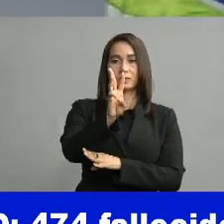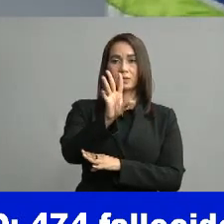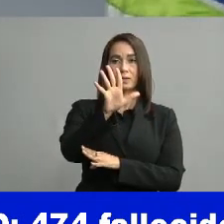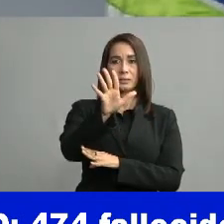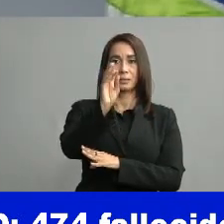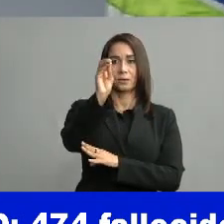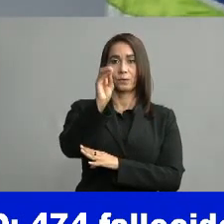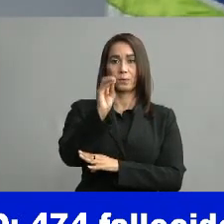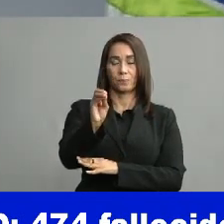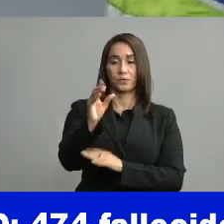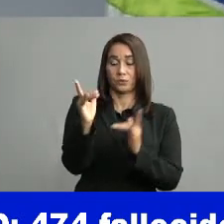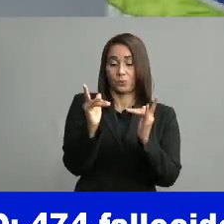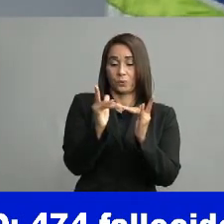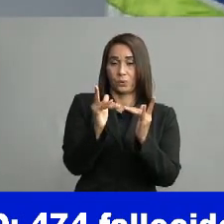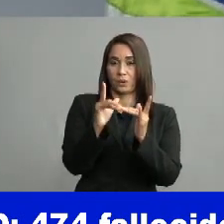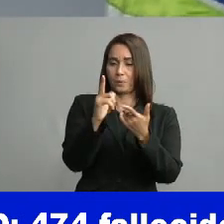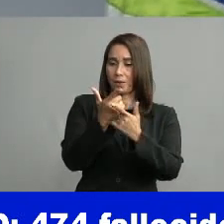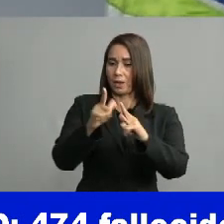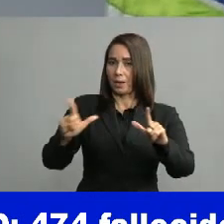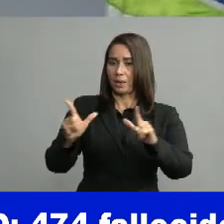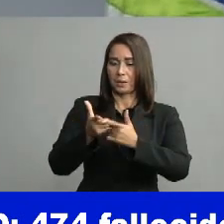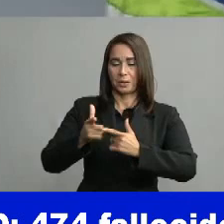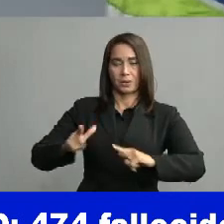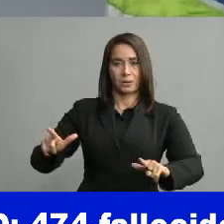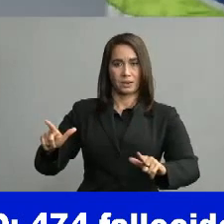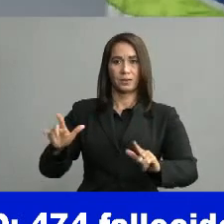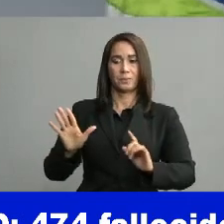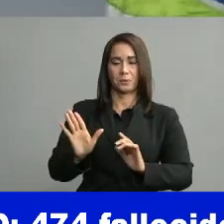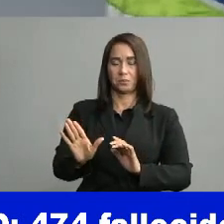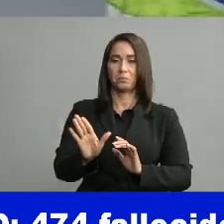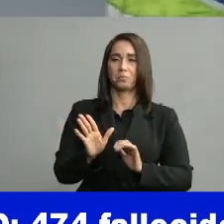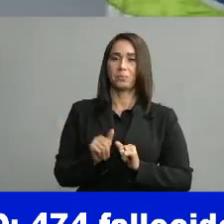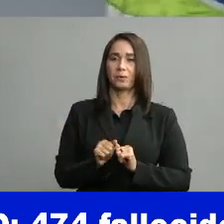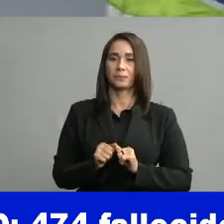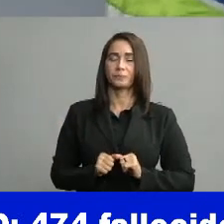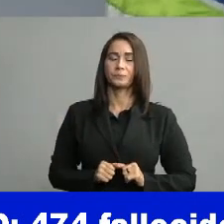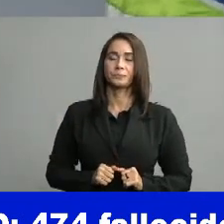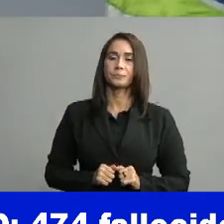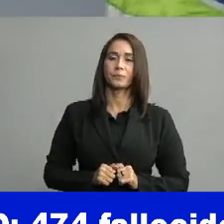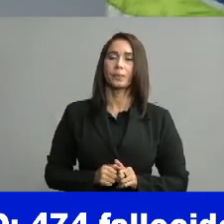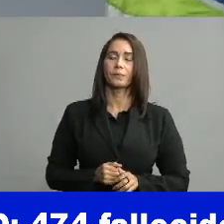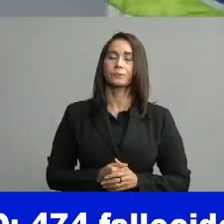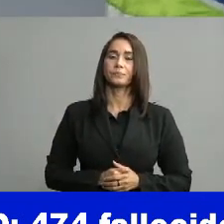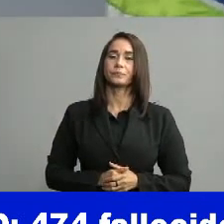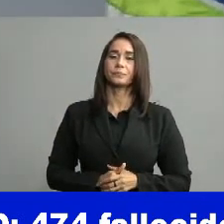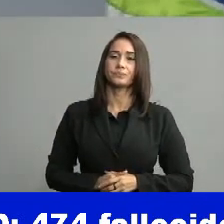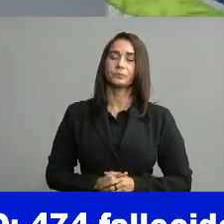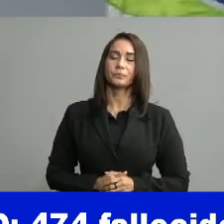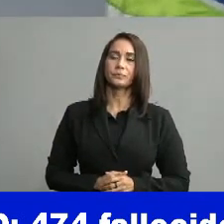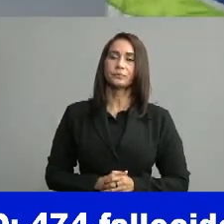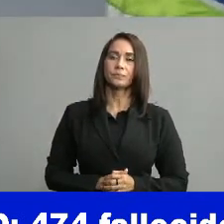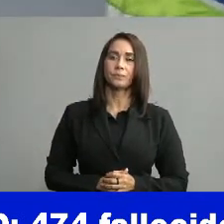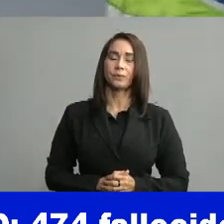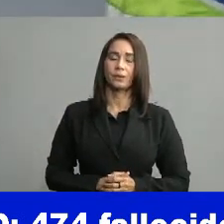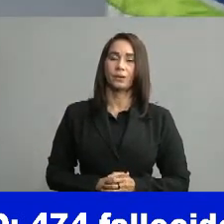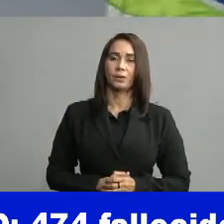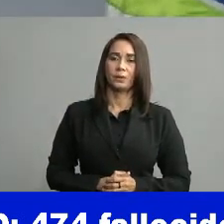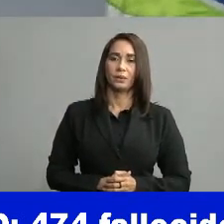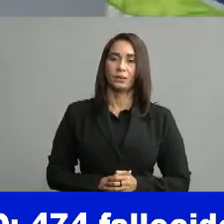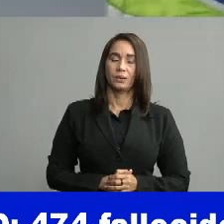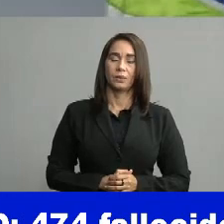65% de camas para hospitalización en el sistema de monitoreo que hemos establecido.